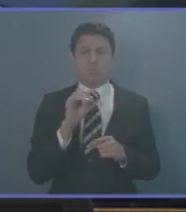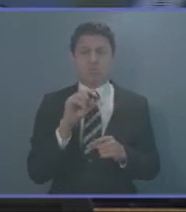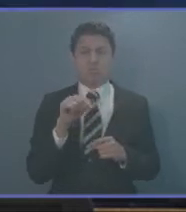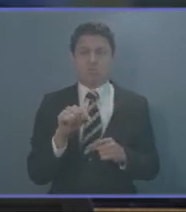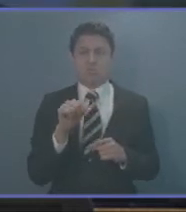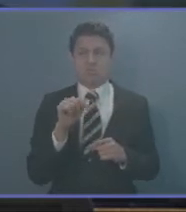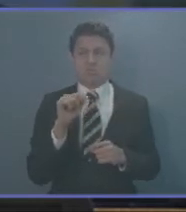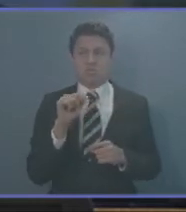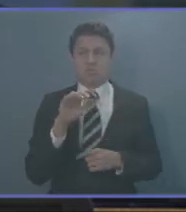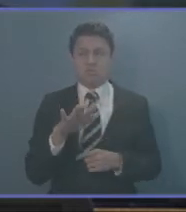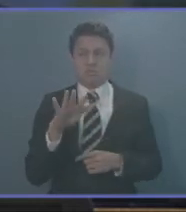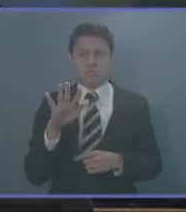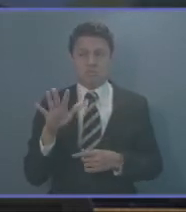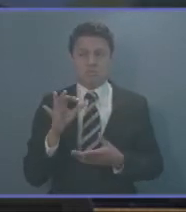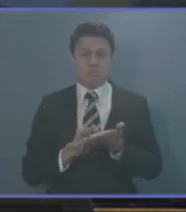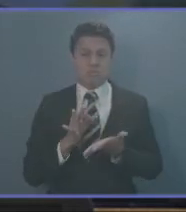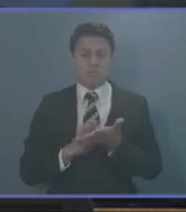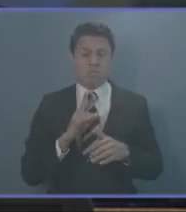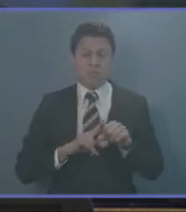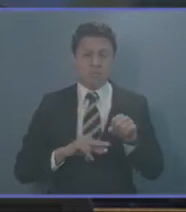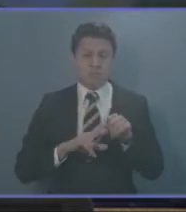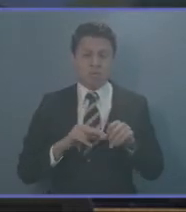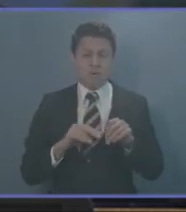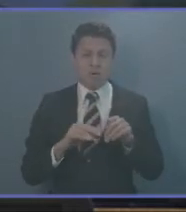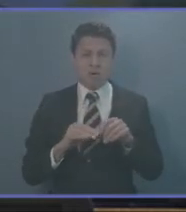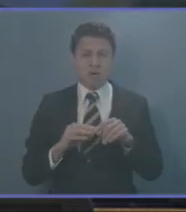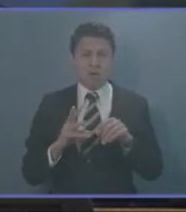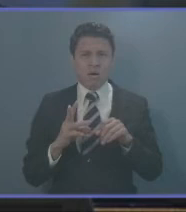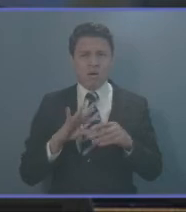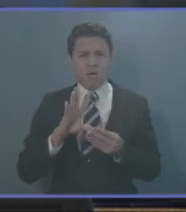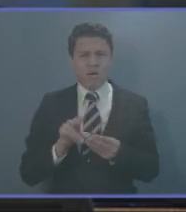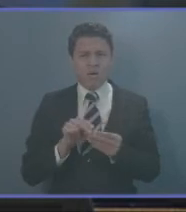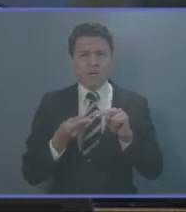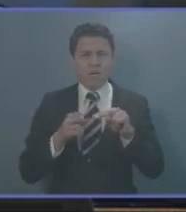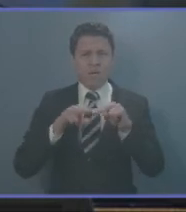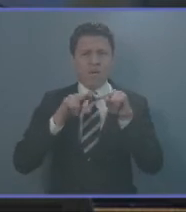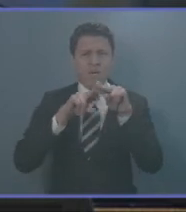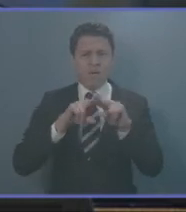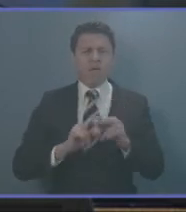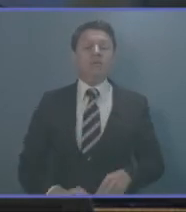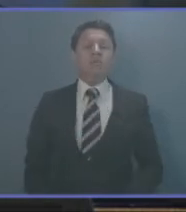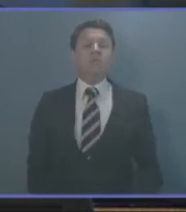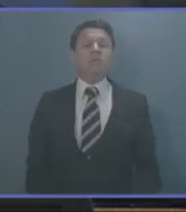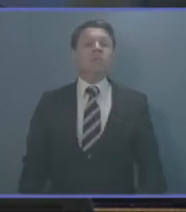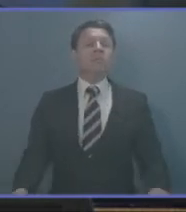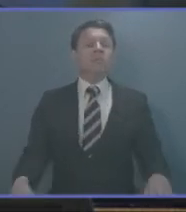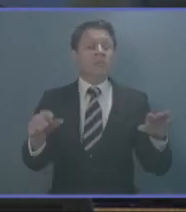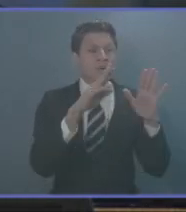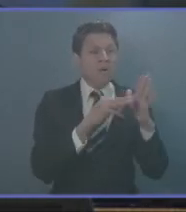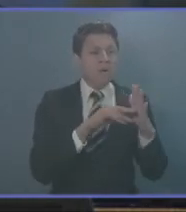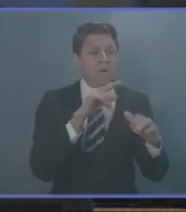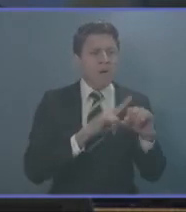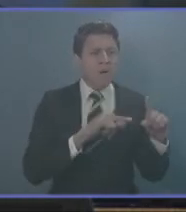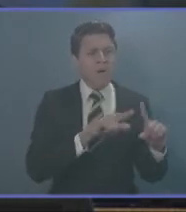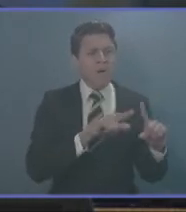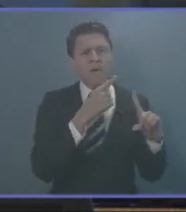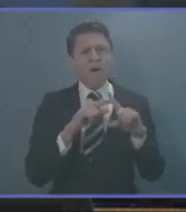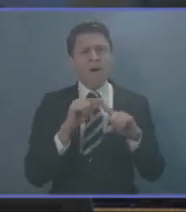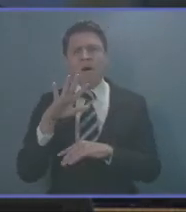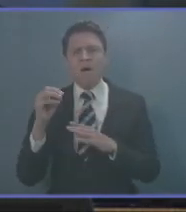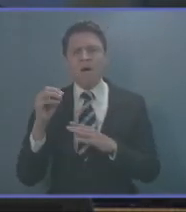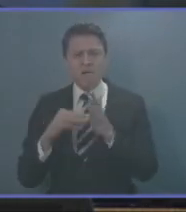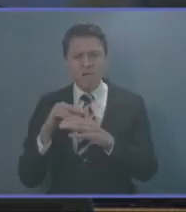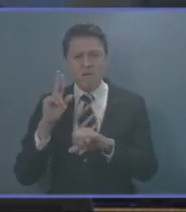De 0.55 centavos de dólar sobre el exceso de $10,000. 2. De $10,000 con un centavo hasta